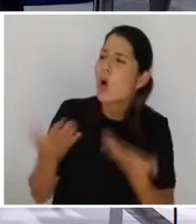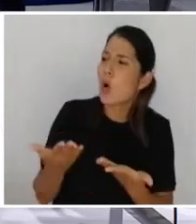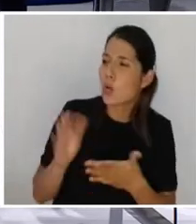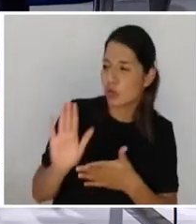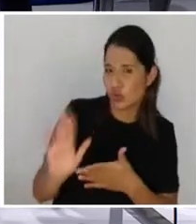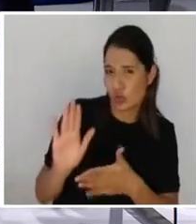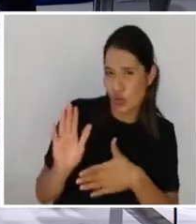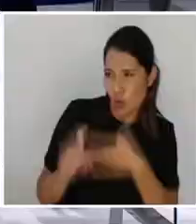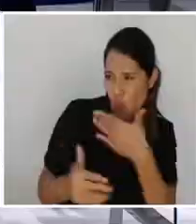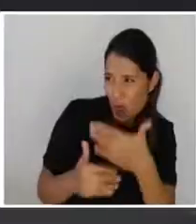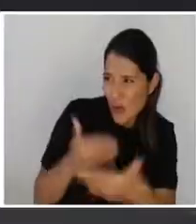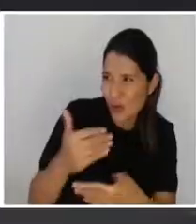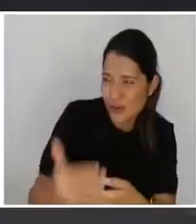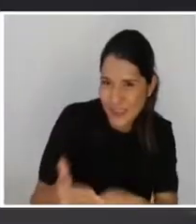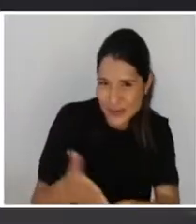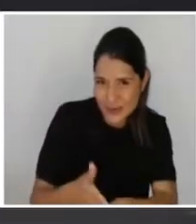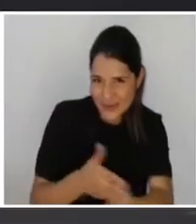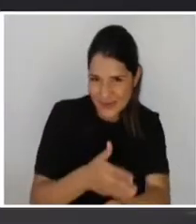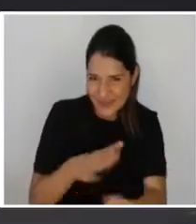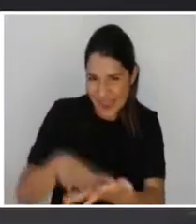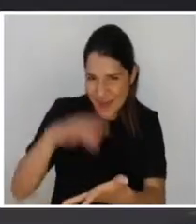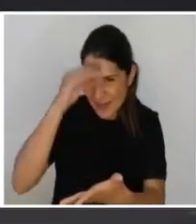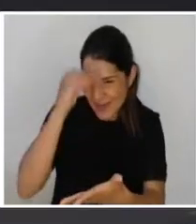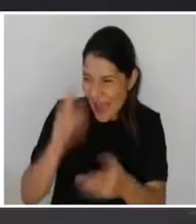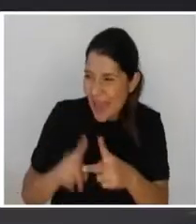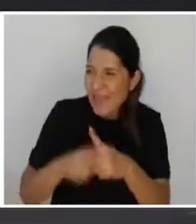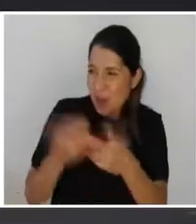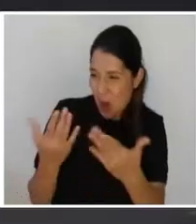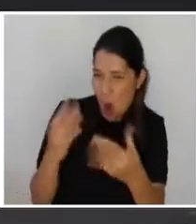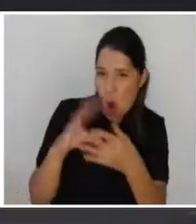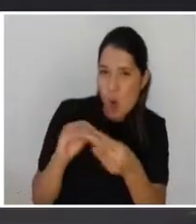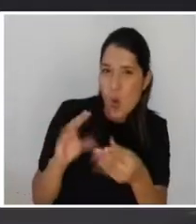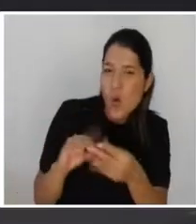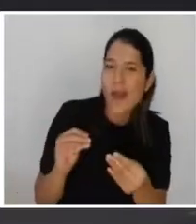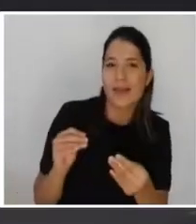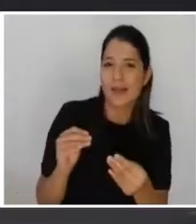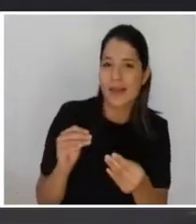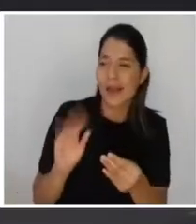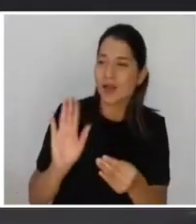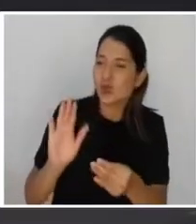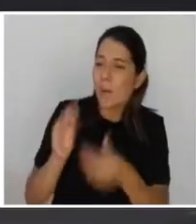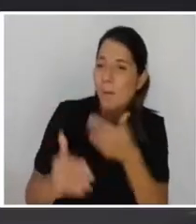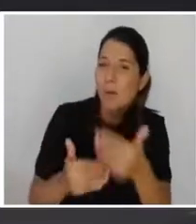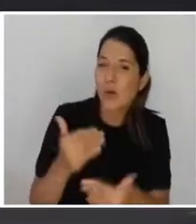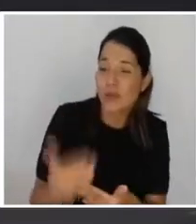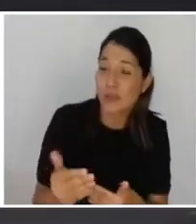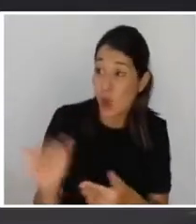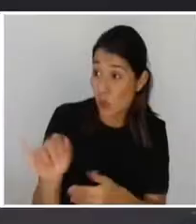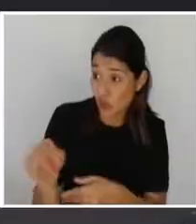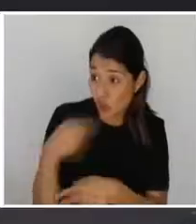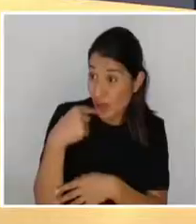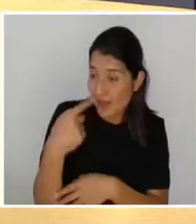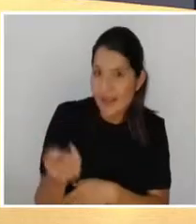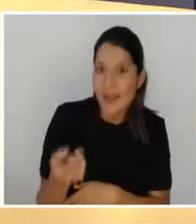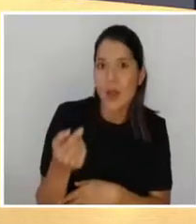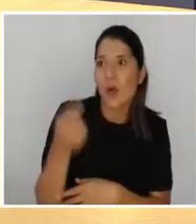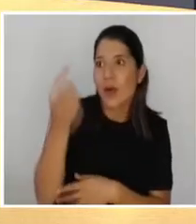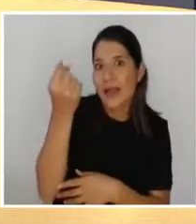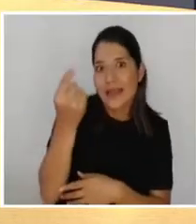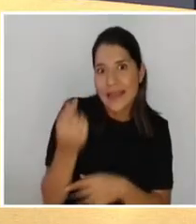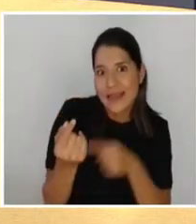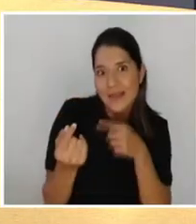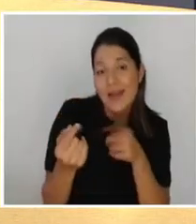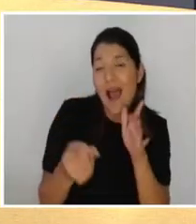al inicio? Contanos todo eso también, esas dificultades, ¿verdad? Como decías vos ahora, el tema del financiamiento, que es tal vez lo más